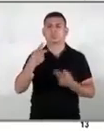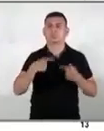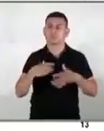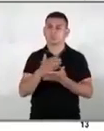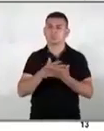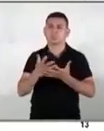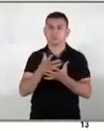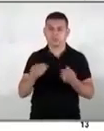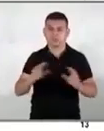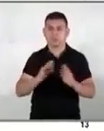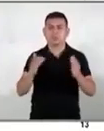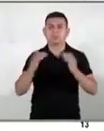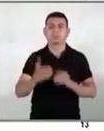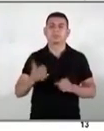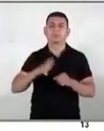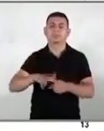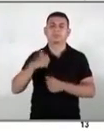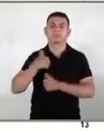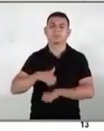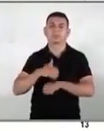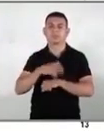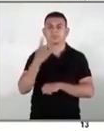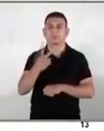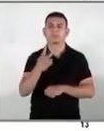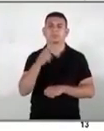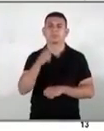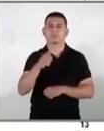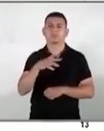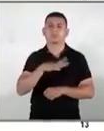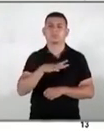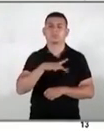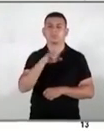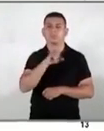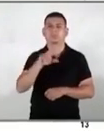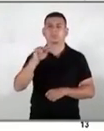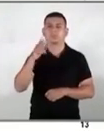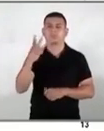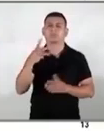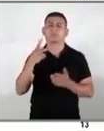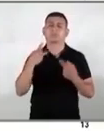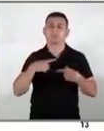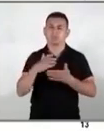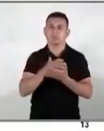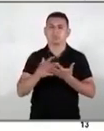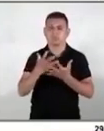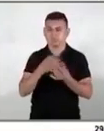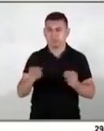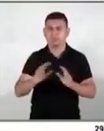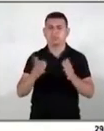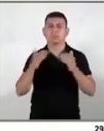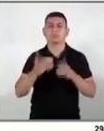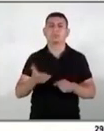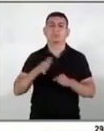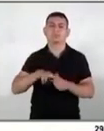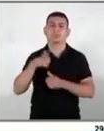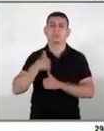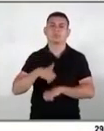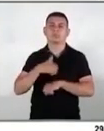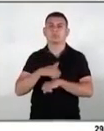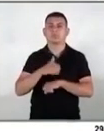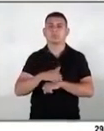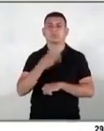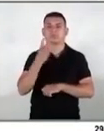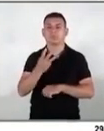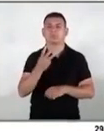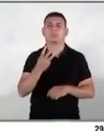casos, la jurisdicción sanitaria número 2 tiene 183 casos recuperados, la jurisdicción sanitaria